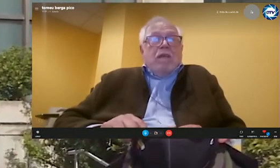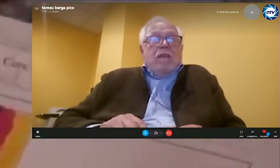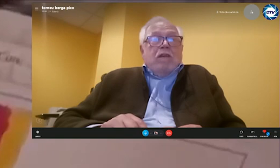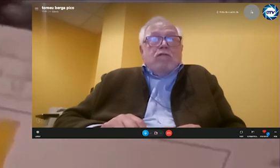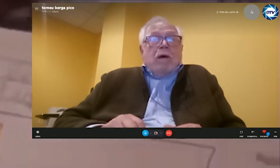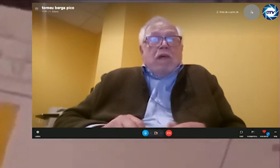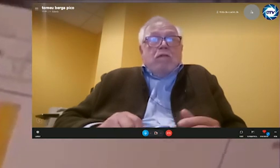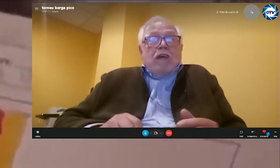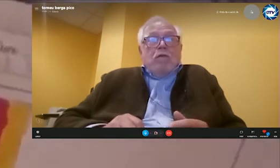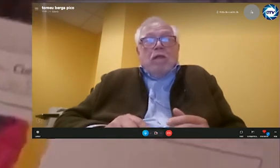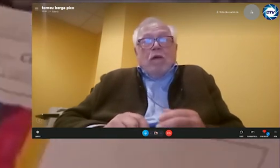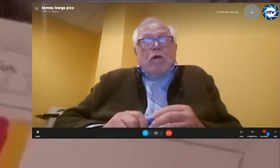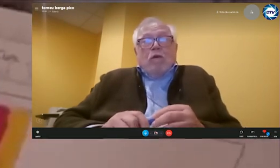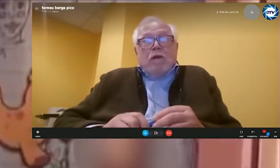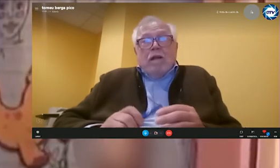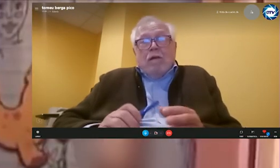y estoy hablando ya